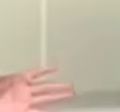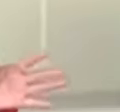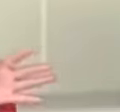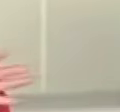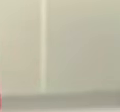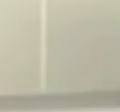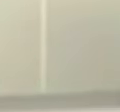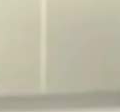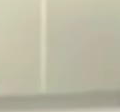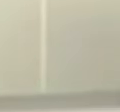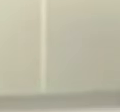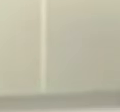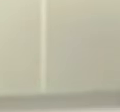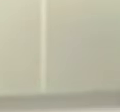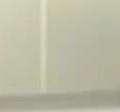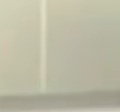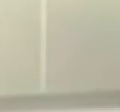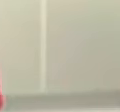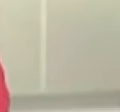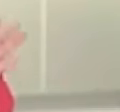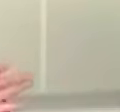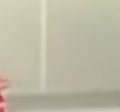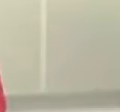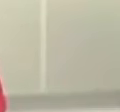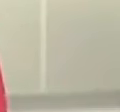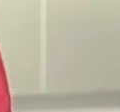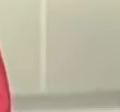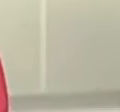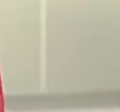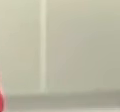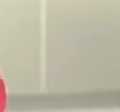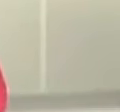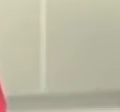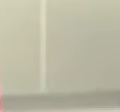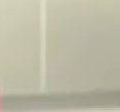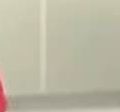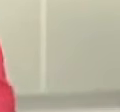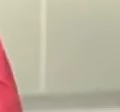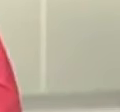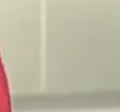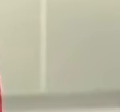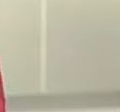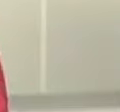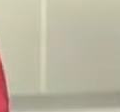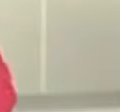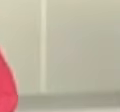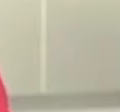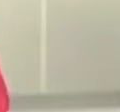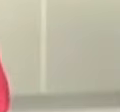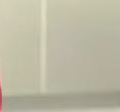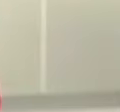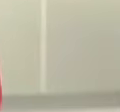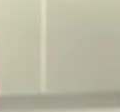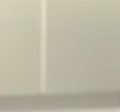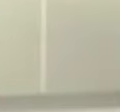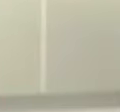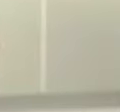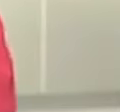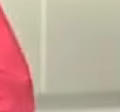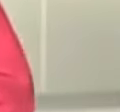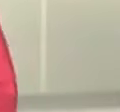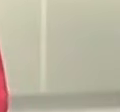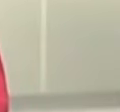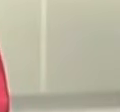ratificamos información que decíamos antes. El jueves, viernes y sábado se desarrollarán asambleas en las estructuras de base, calles, comunidades y